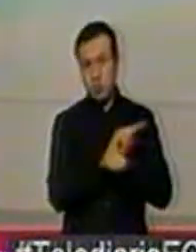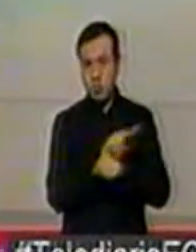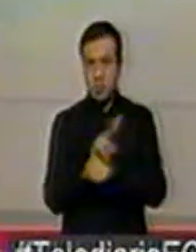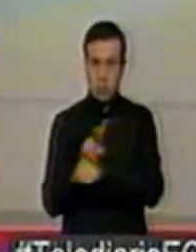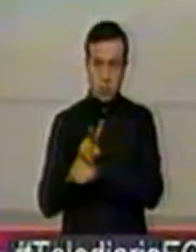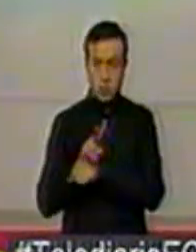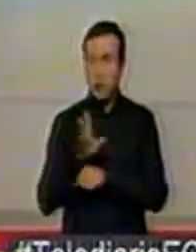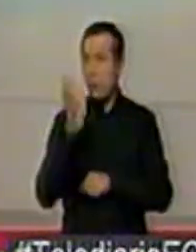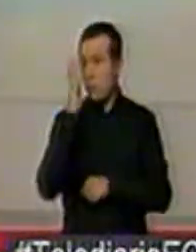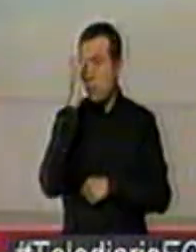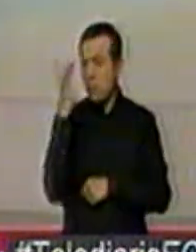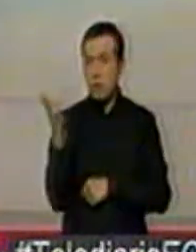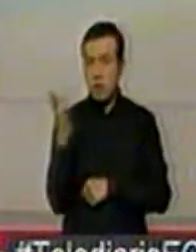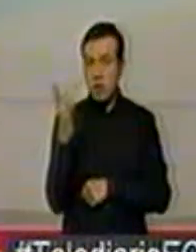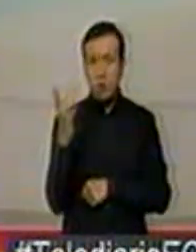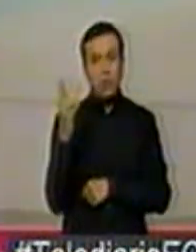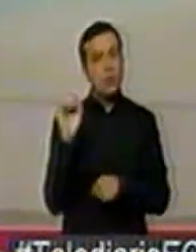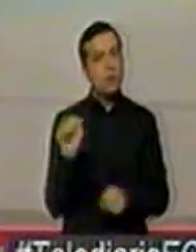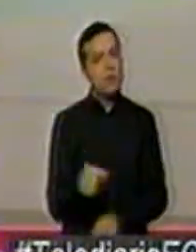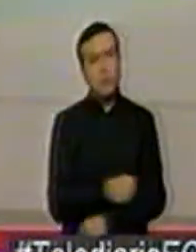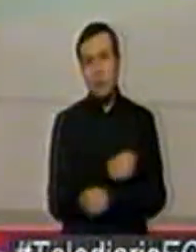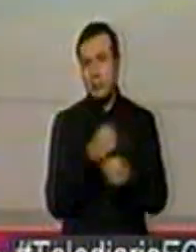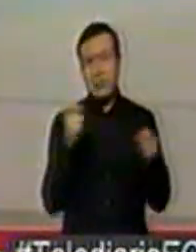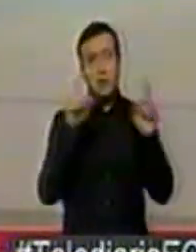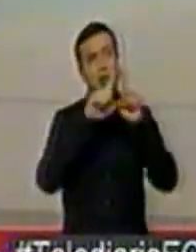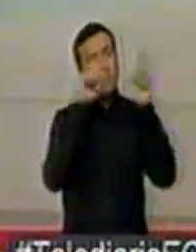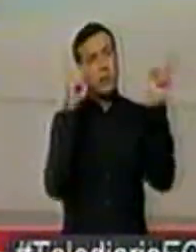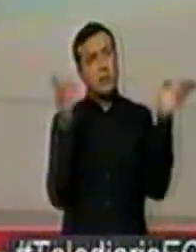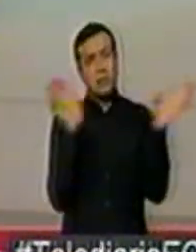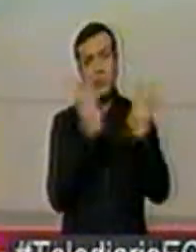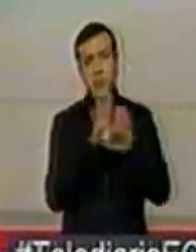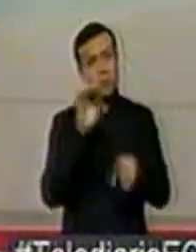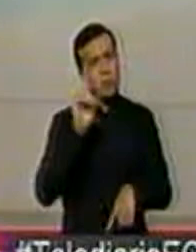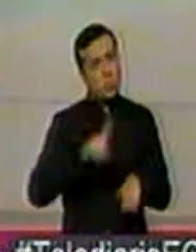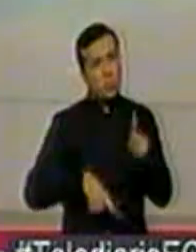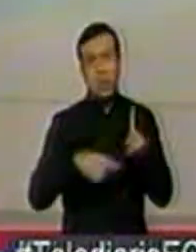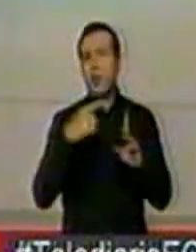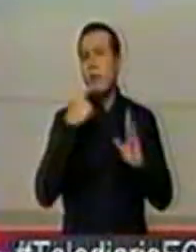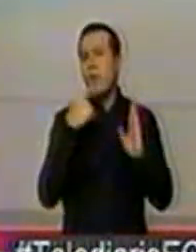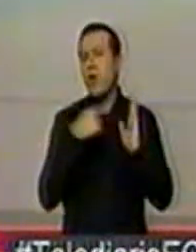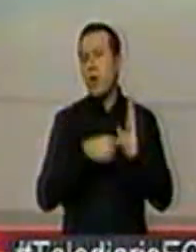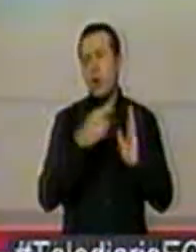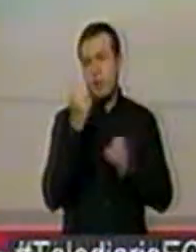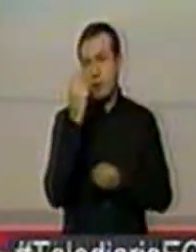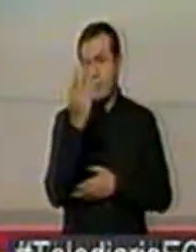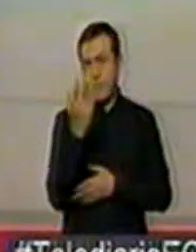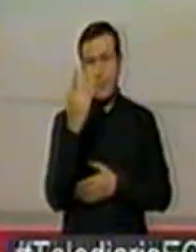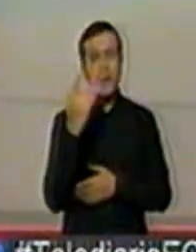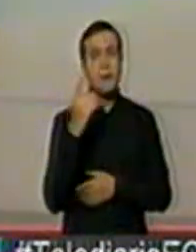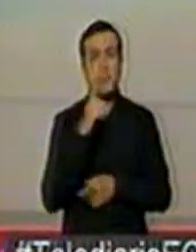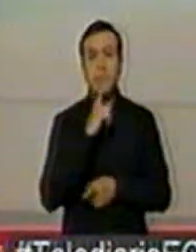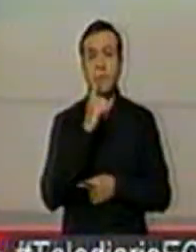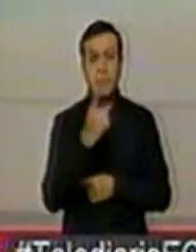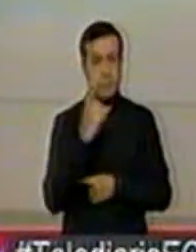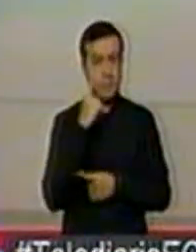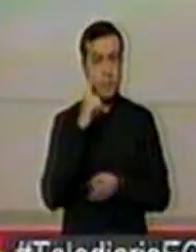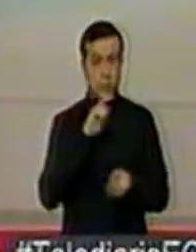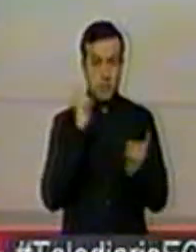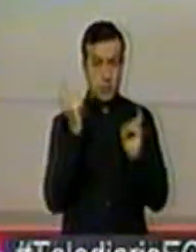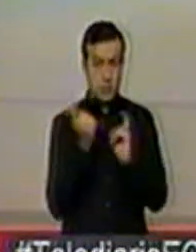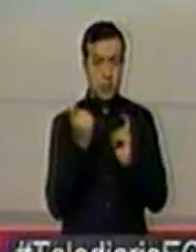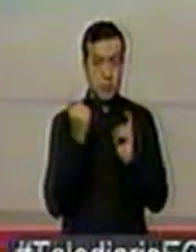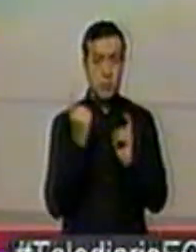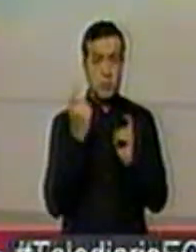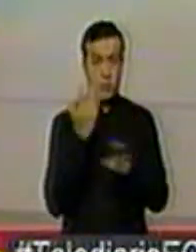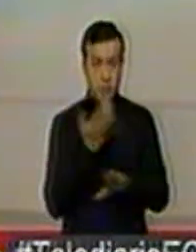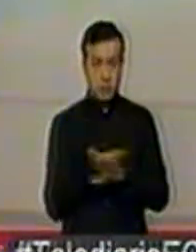porque porque es imposible cerrar una empresa y le voy a dar un dato curioso que es algo de lo que se va a cambiar el día que